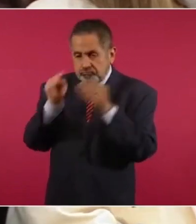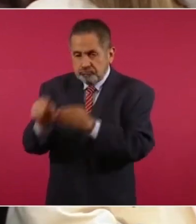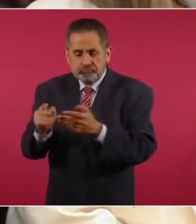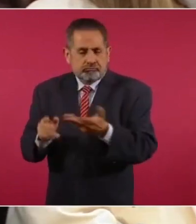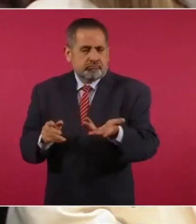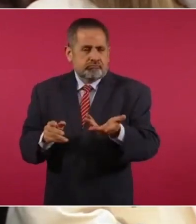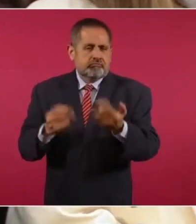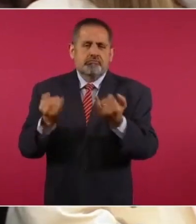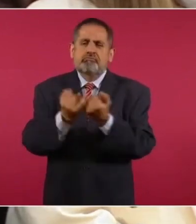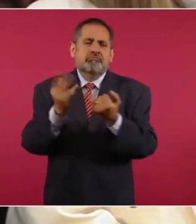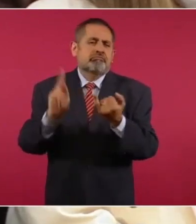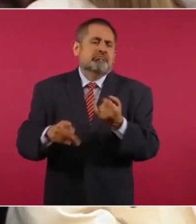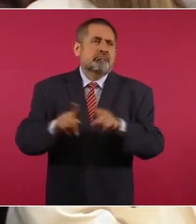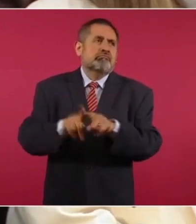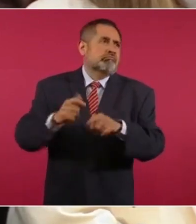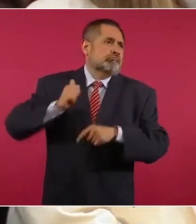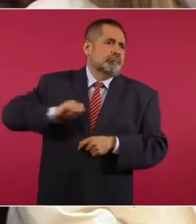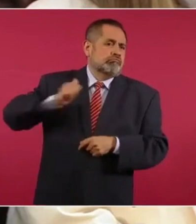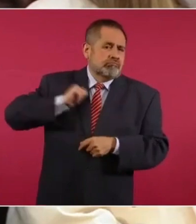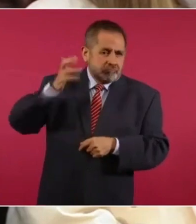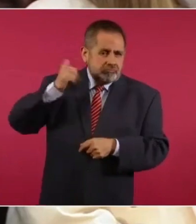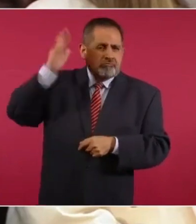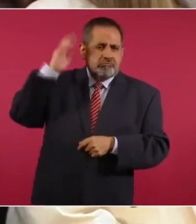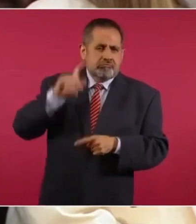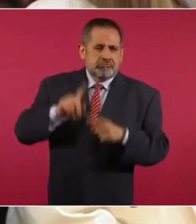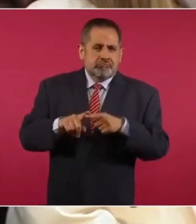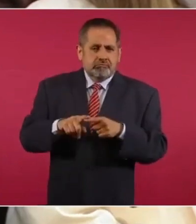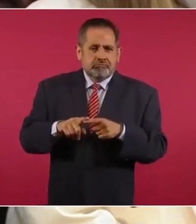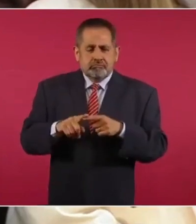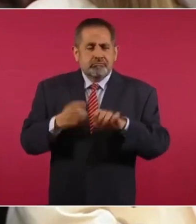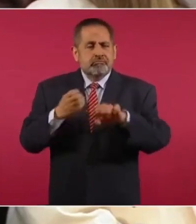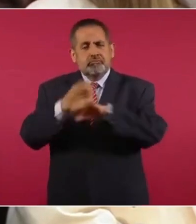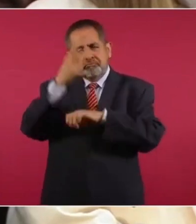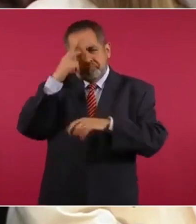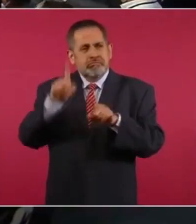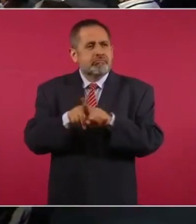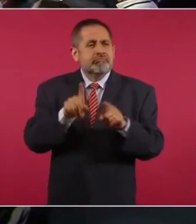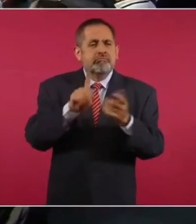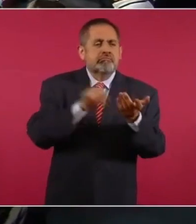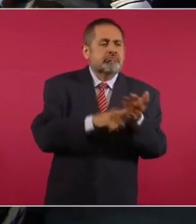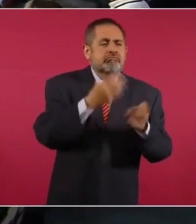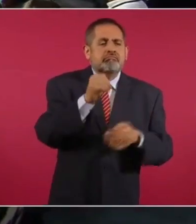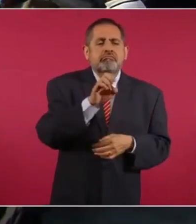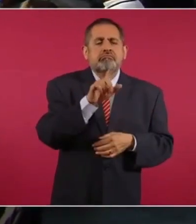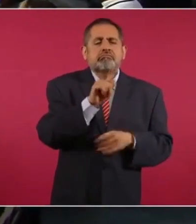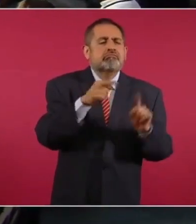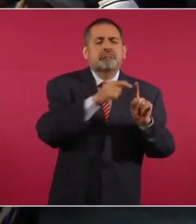Como en los viejos tiempos, Estado de México es como 1970, ¿no?